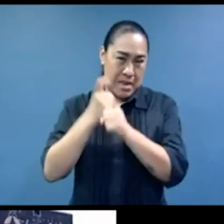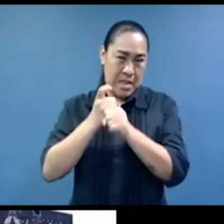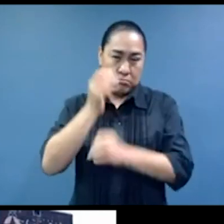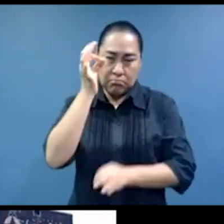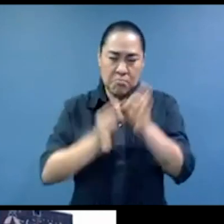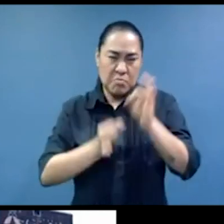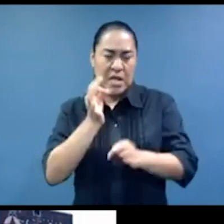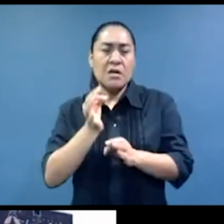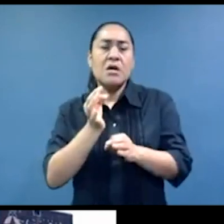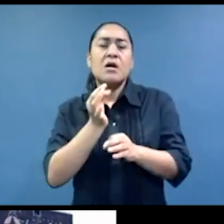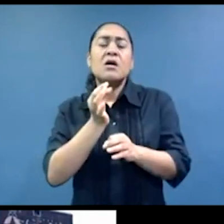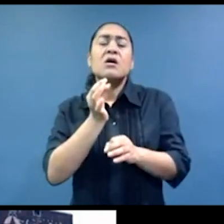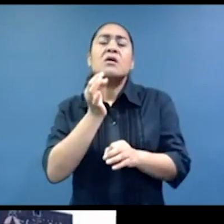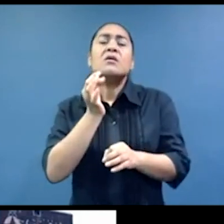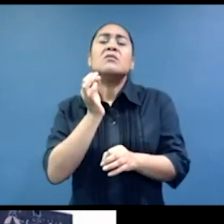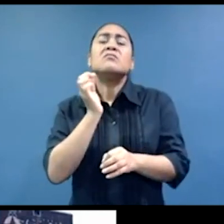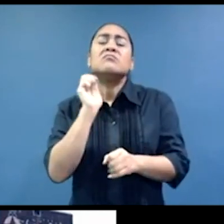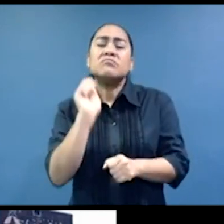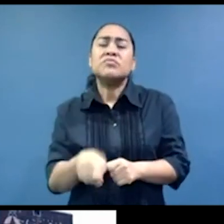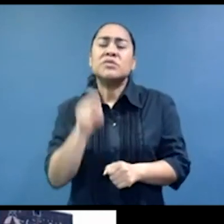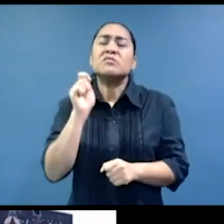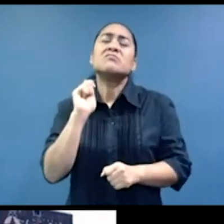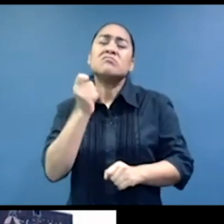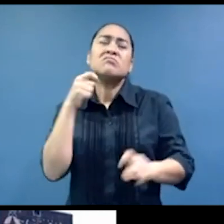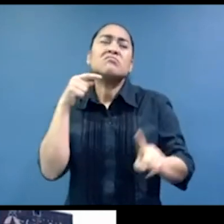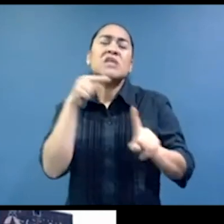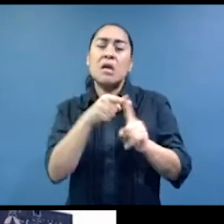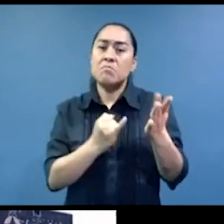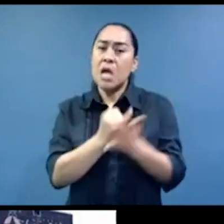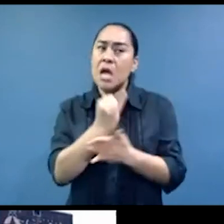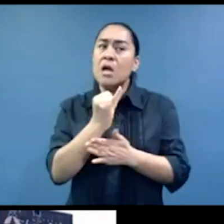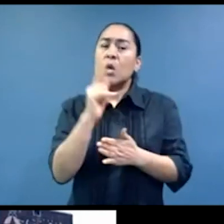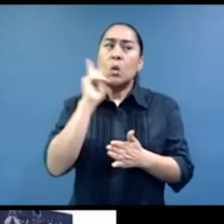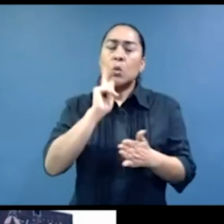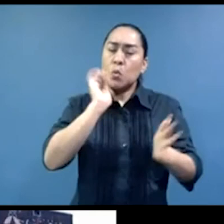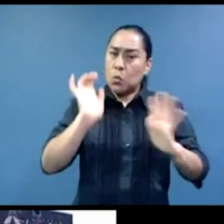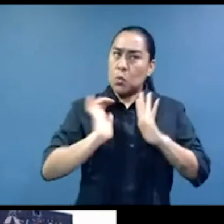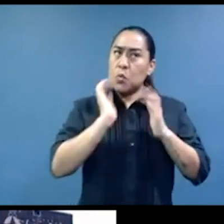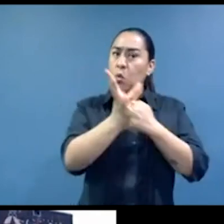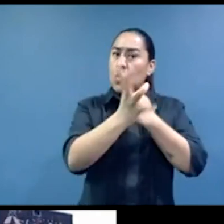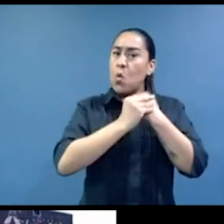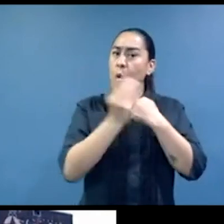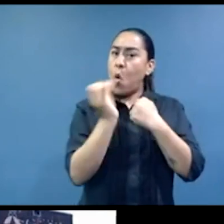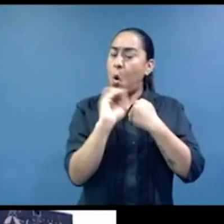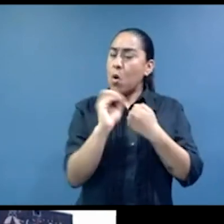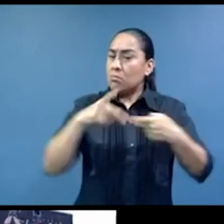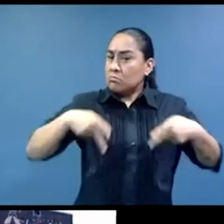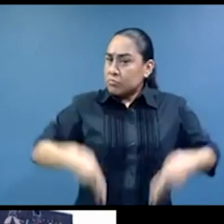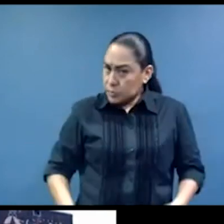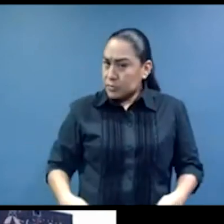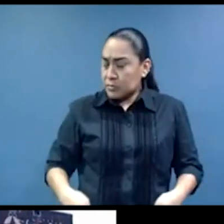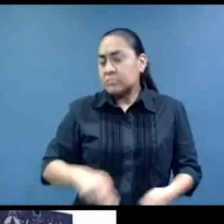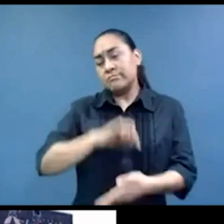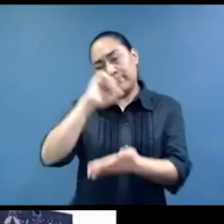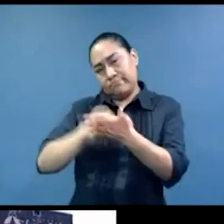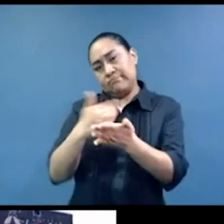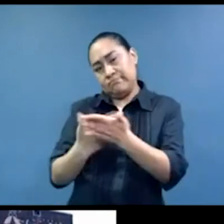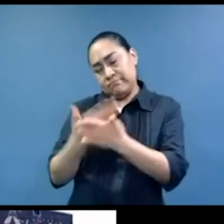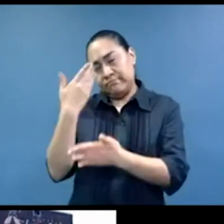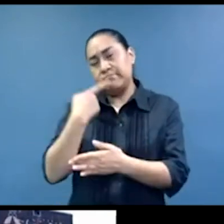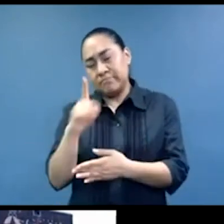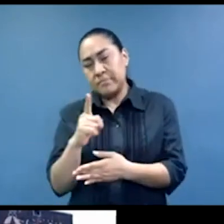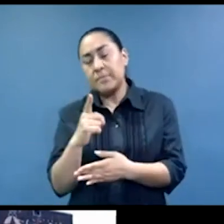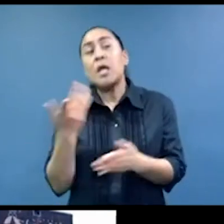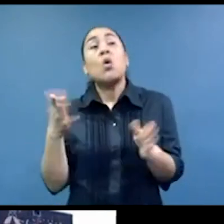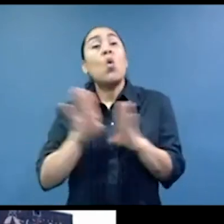caso que versa sobre esterilización no consentida, pero justamente uno de los puntos de las órdenes de